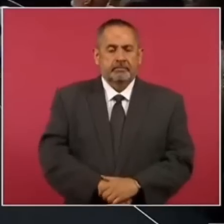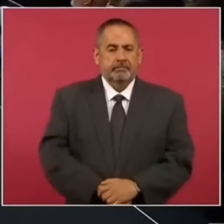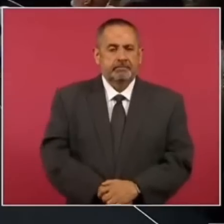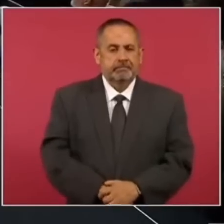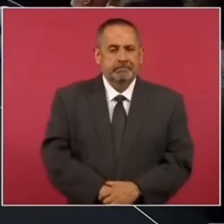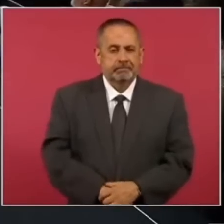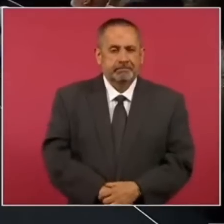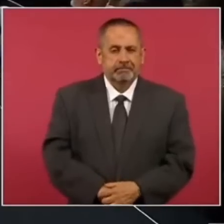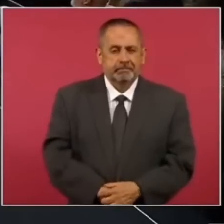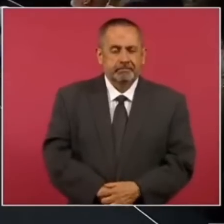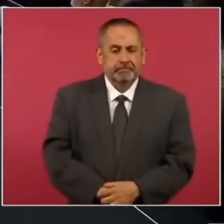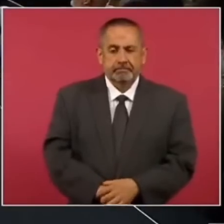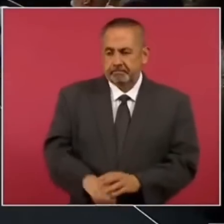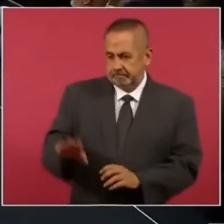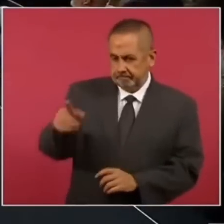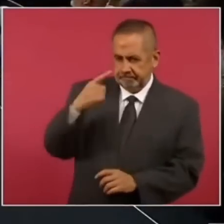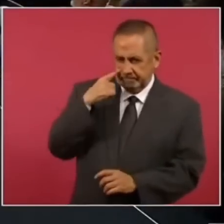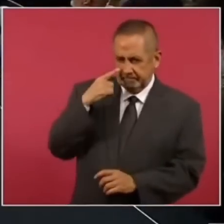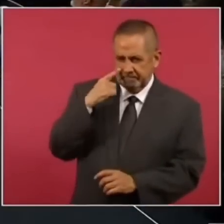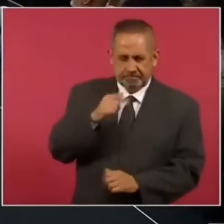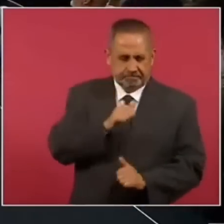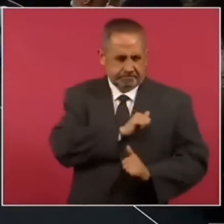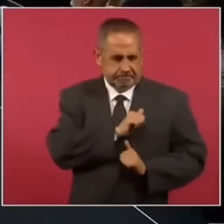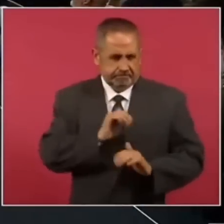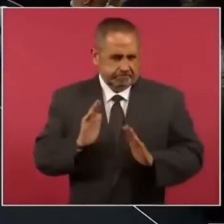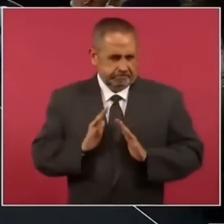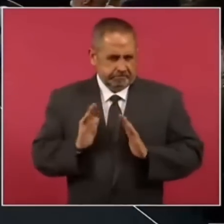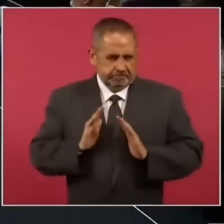mire, del ejército y